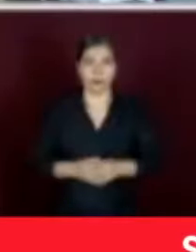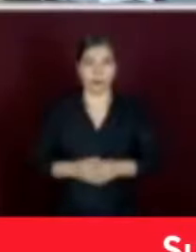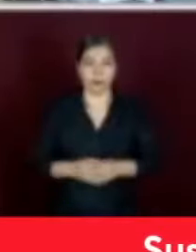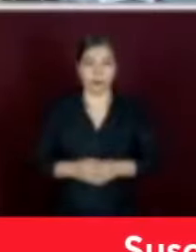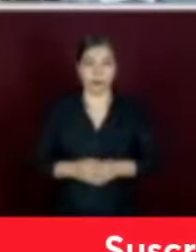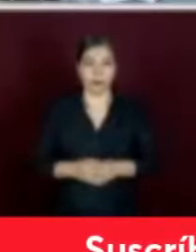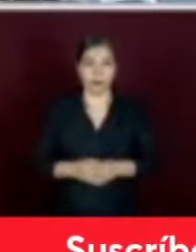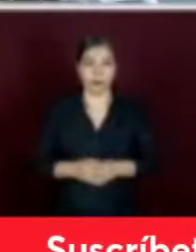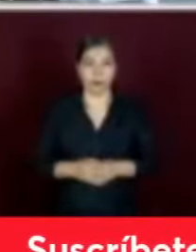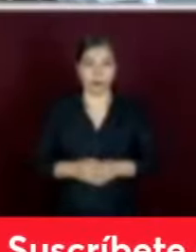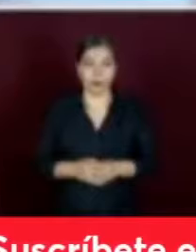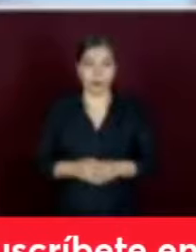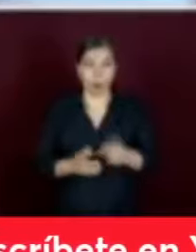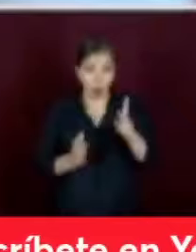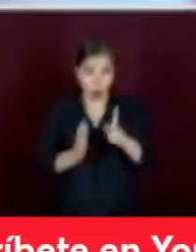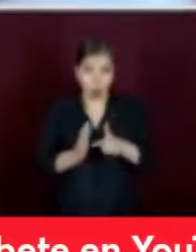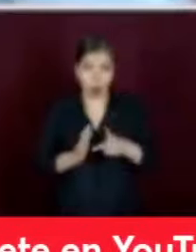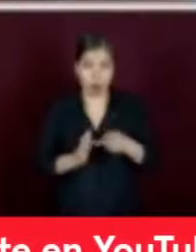reiterarlo,